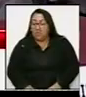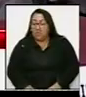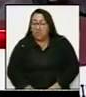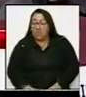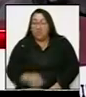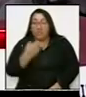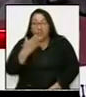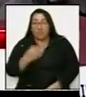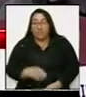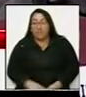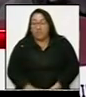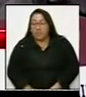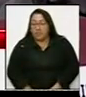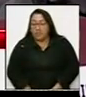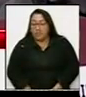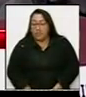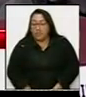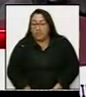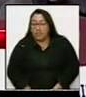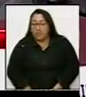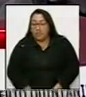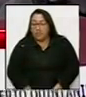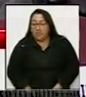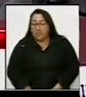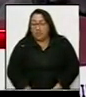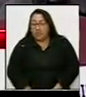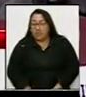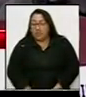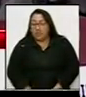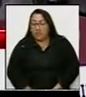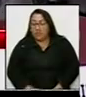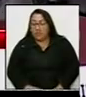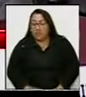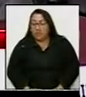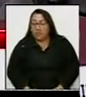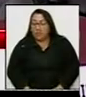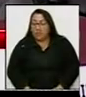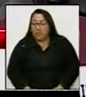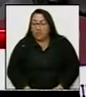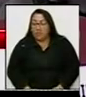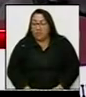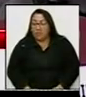Gracias. Gracias, congresista Quintanilla.